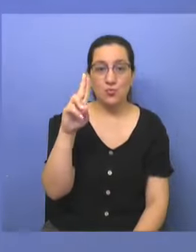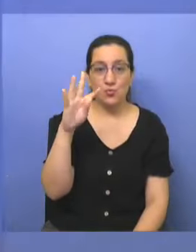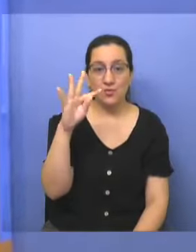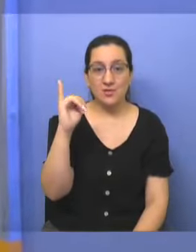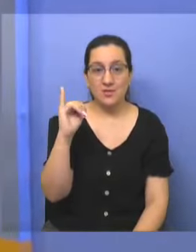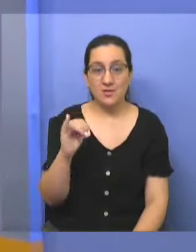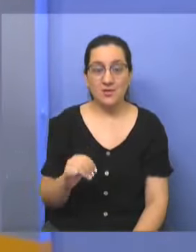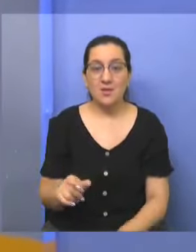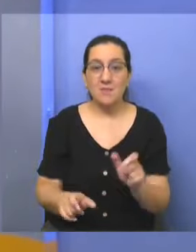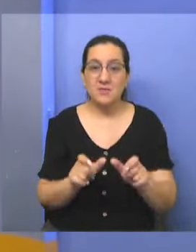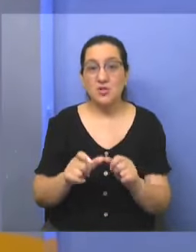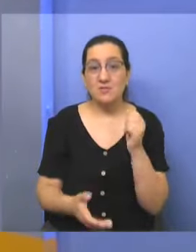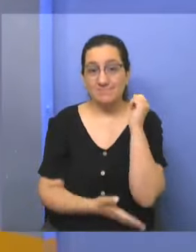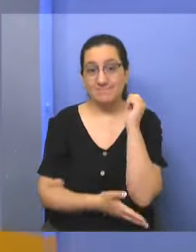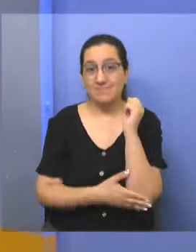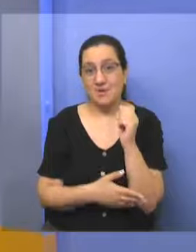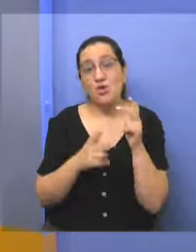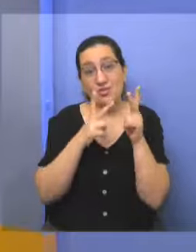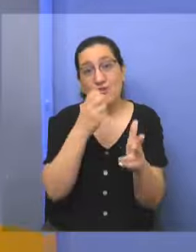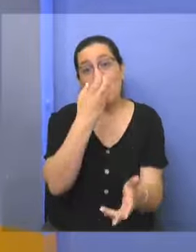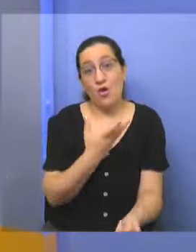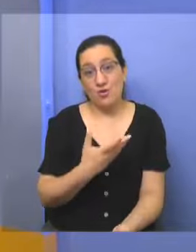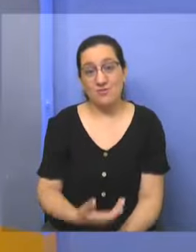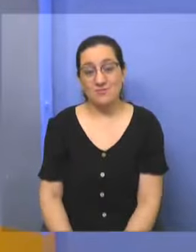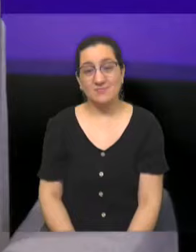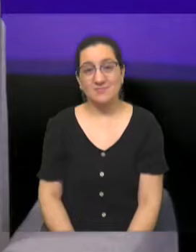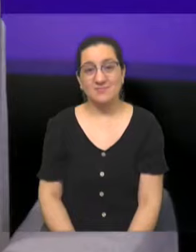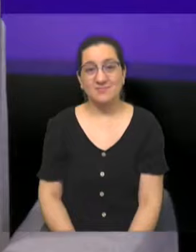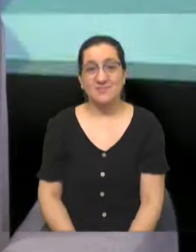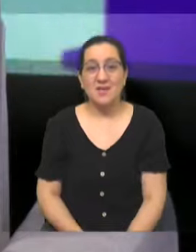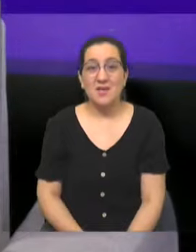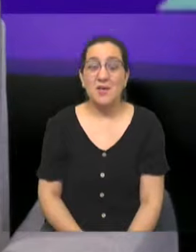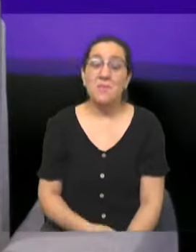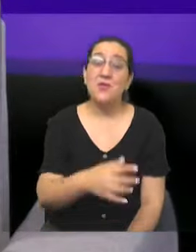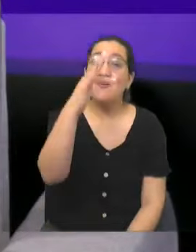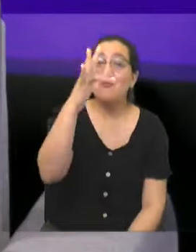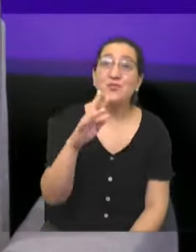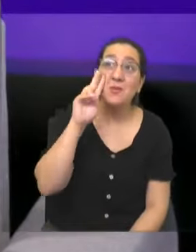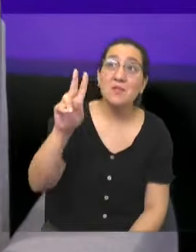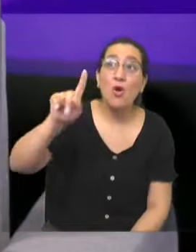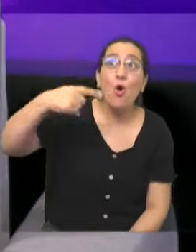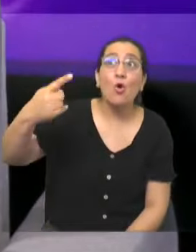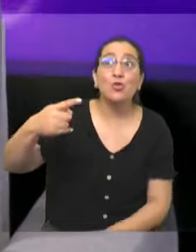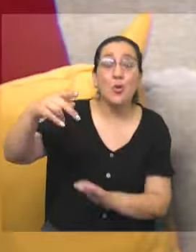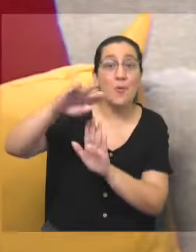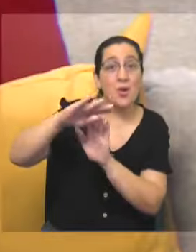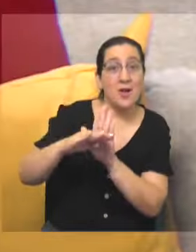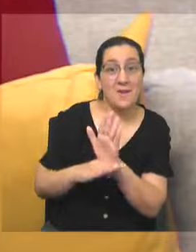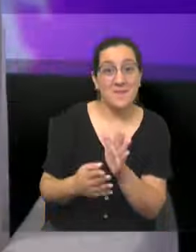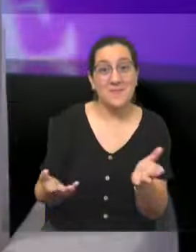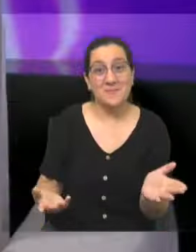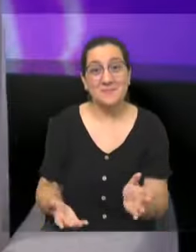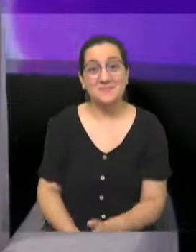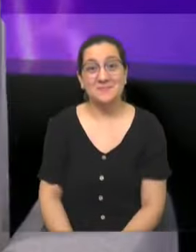gente que es como muy tacaña, ¿no? Es lo que acaba de decir. Sí, lo que acabo de decir. Pero no, estabas mirando otro programa. Estabas mirando a la competencia para ver si están haciendo